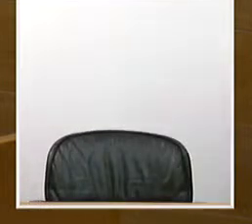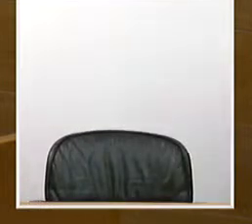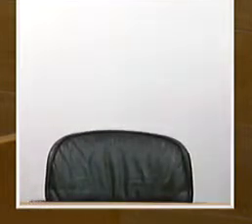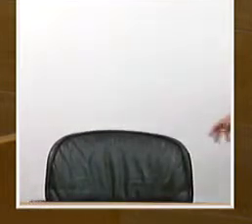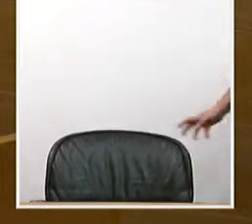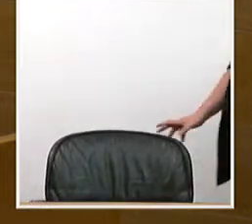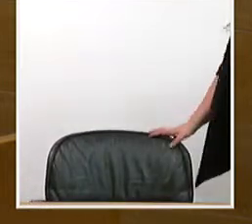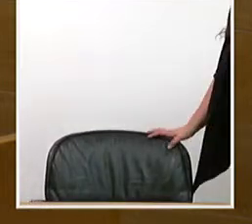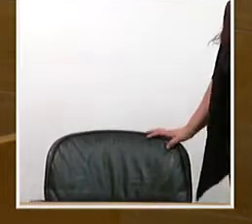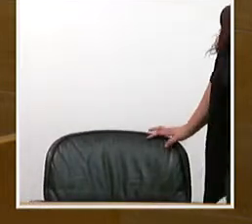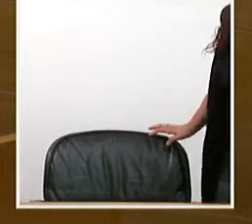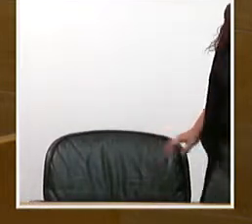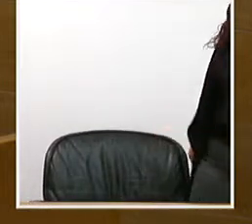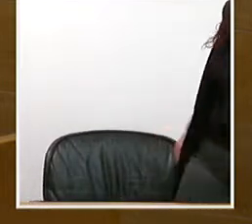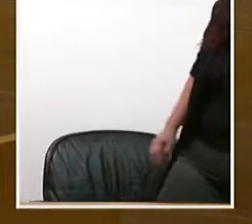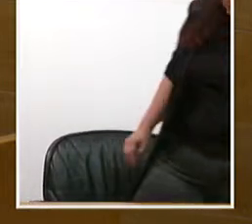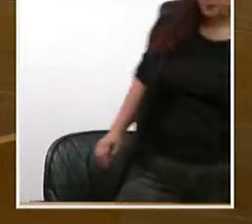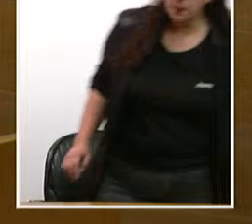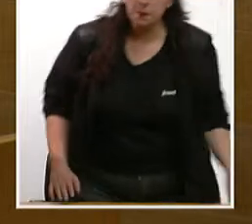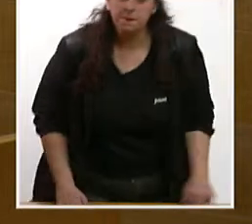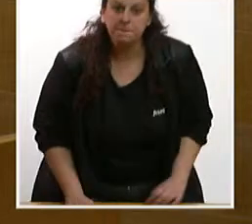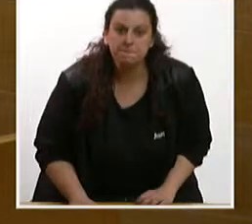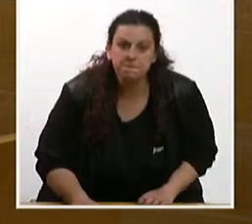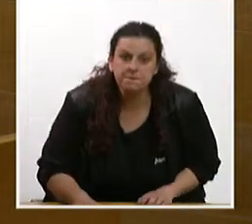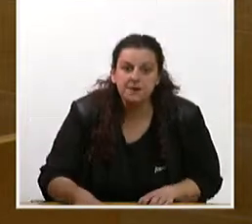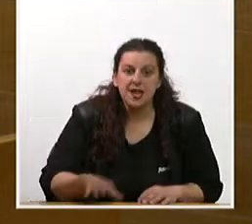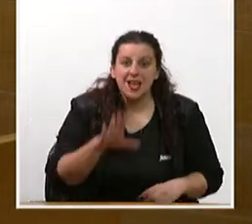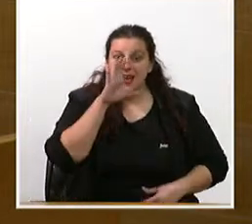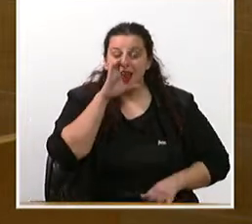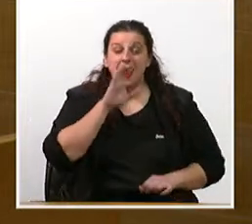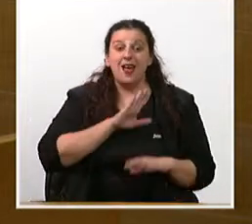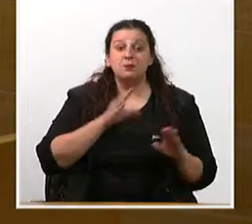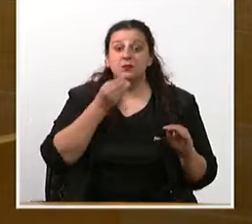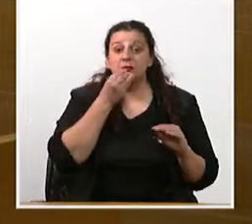en produ alentar valci